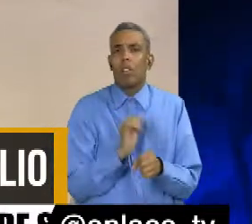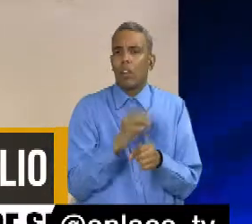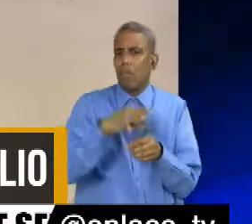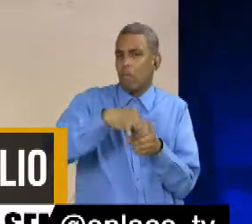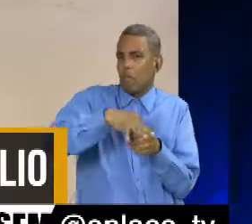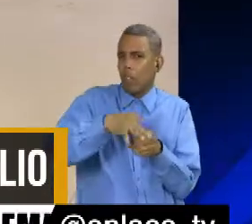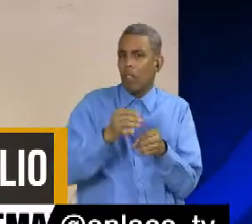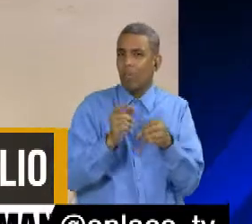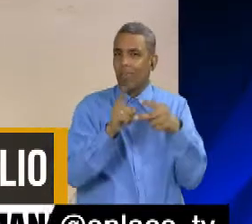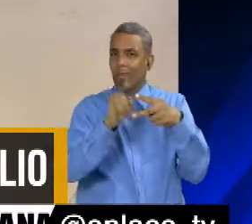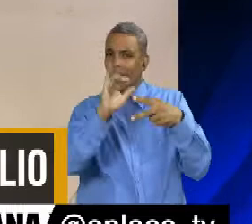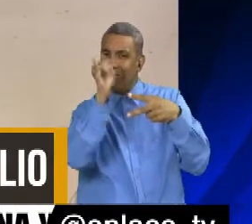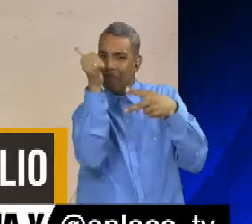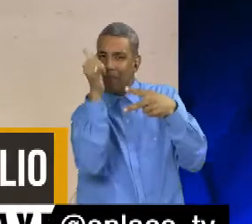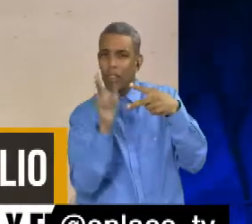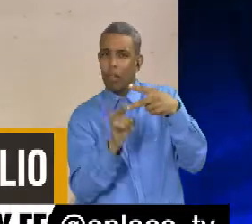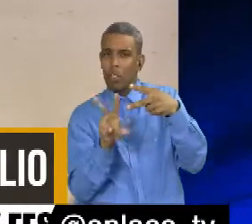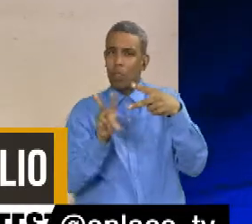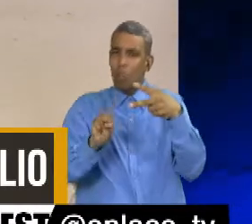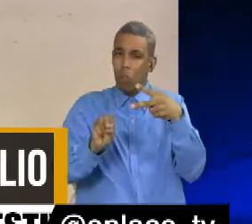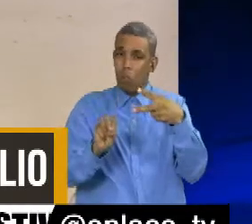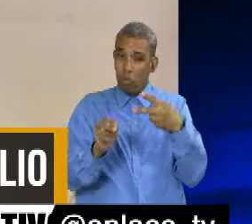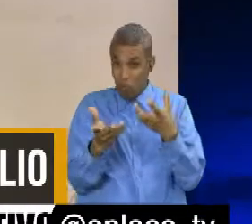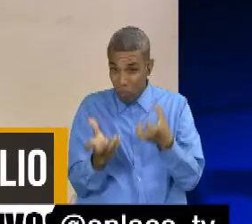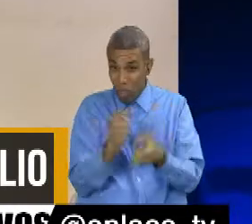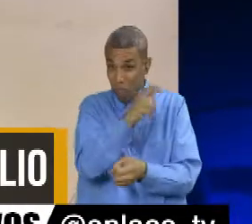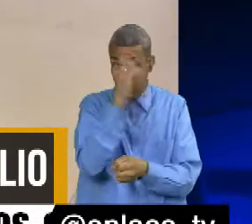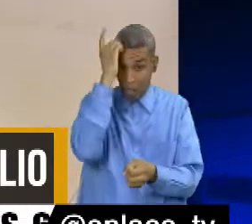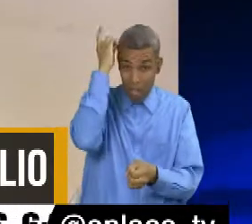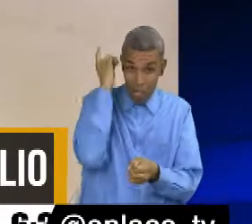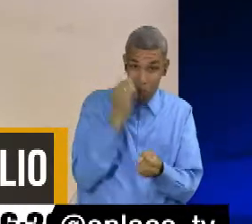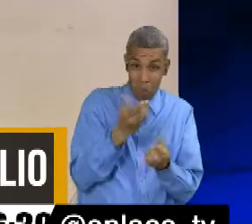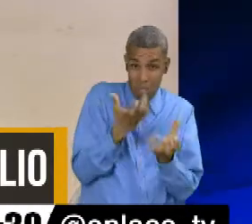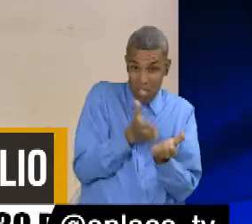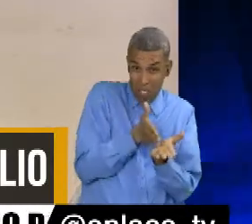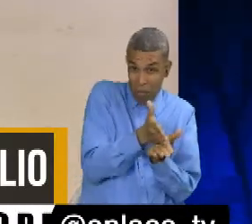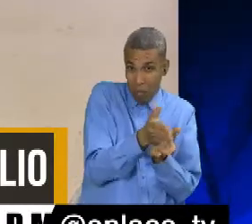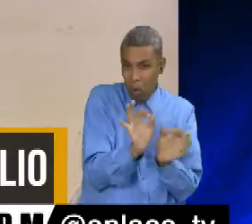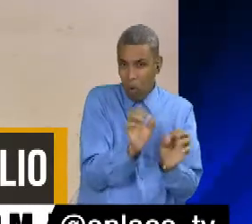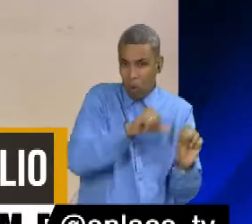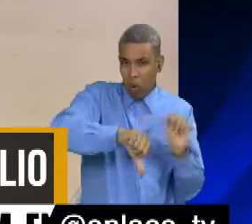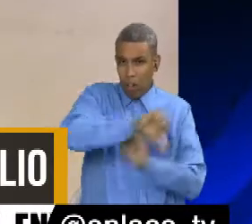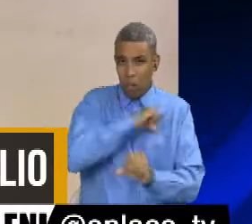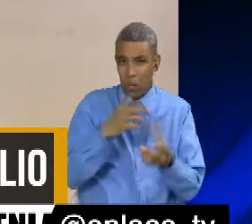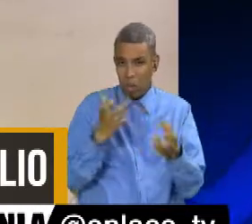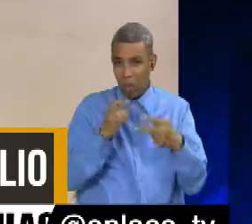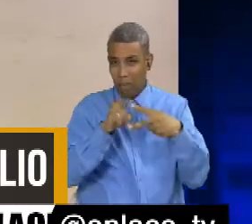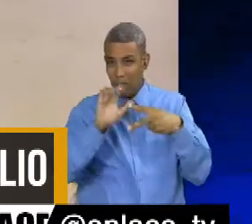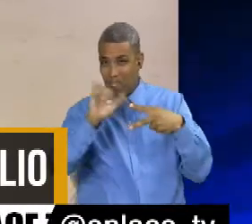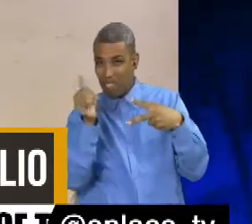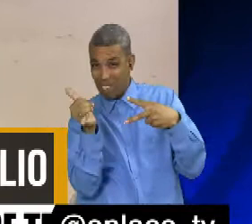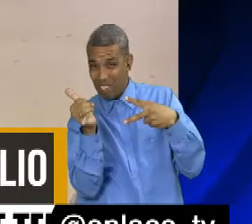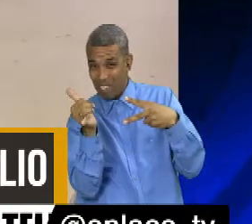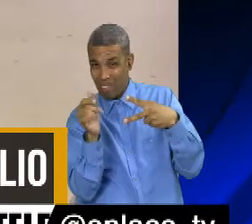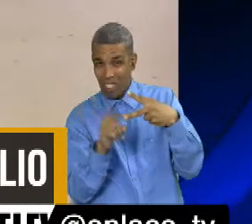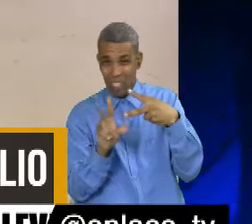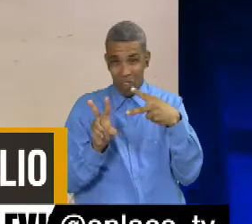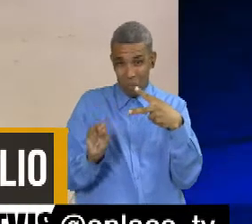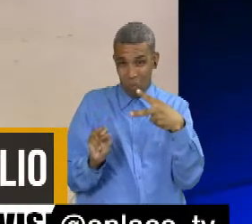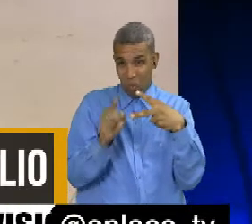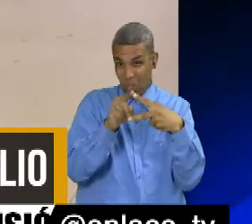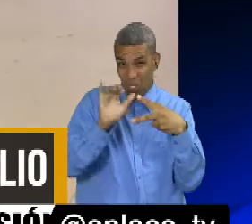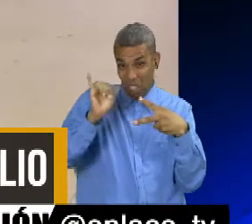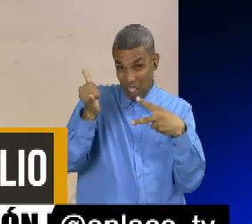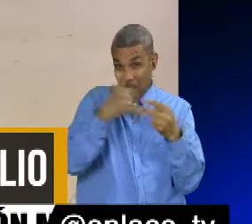mecanismo de participación ciudadana de revocatoria del mandato del alcalde de ese municipio el día 2 de julio en el horario de 8 de la mañana